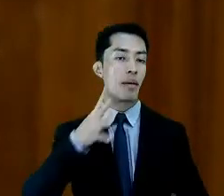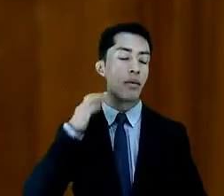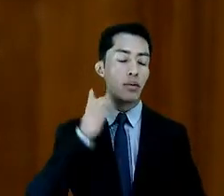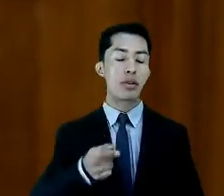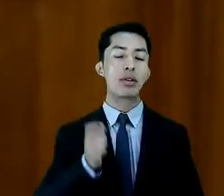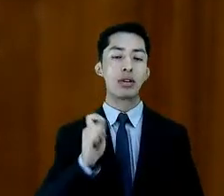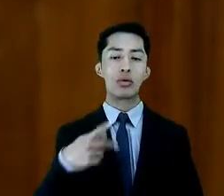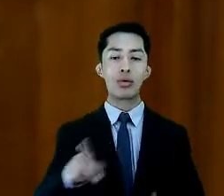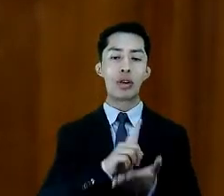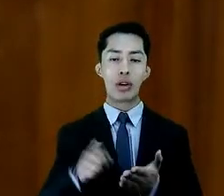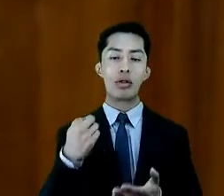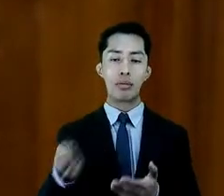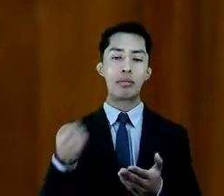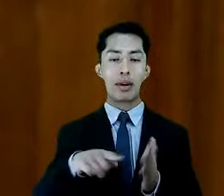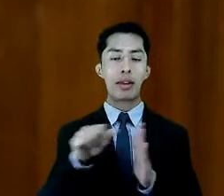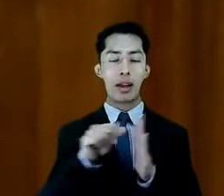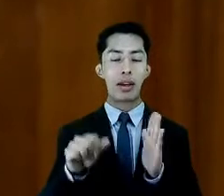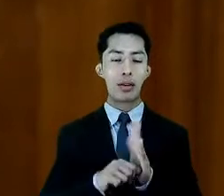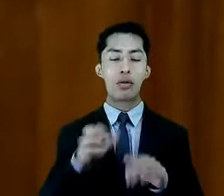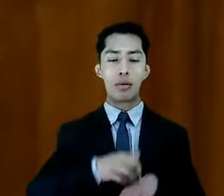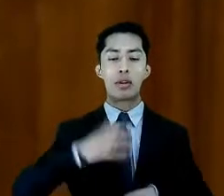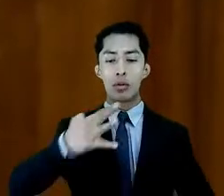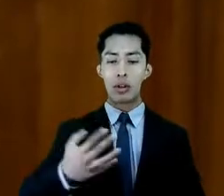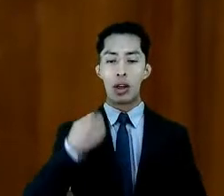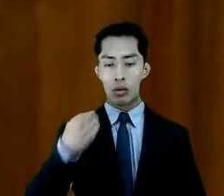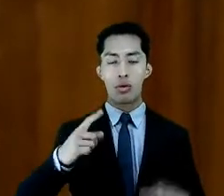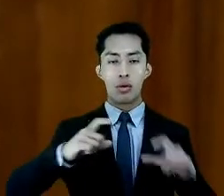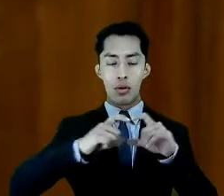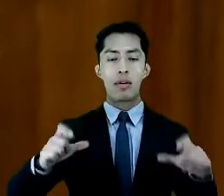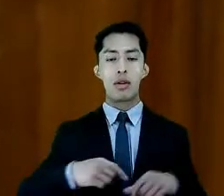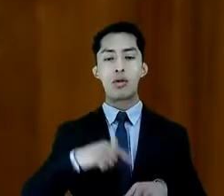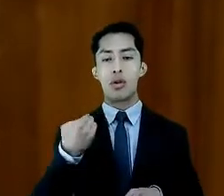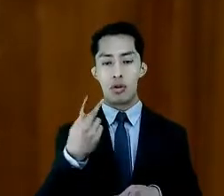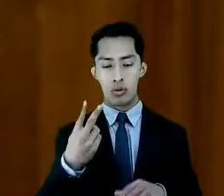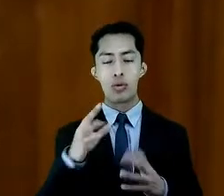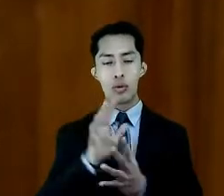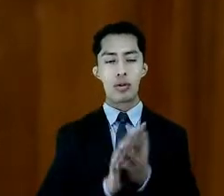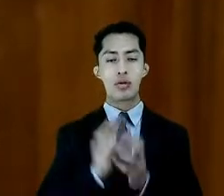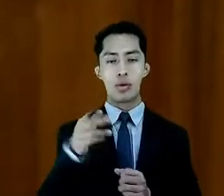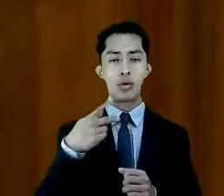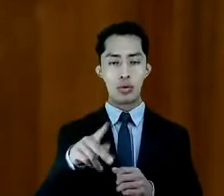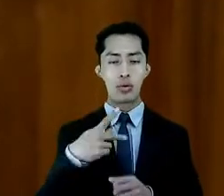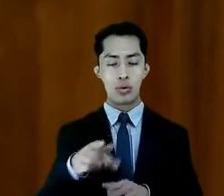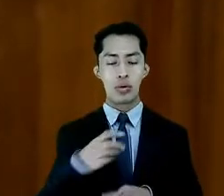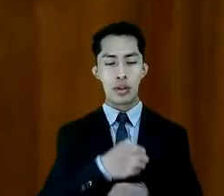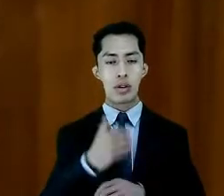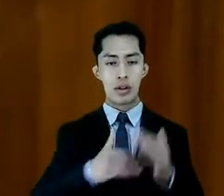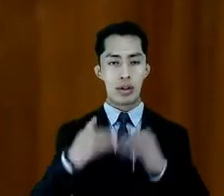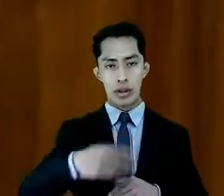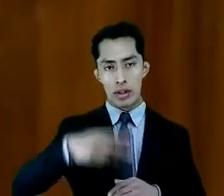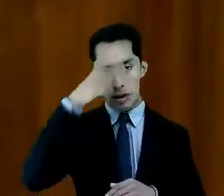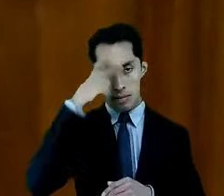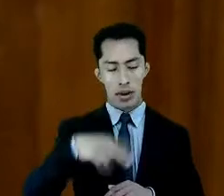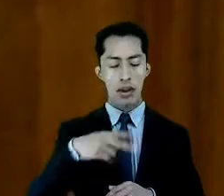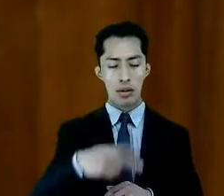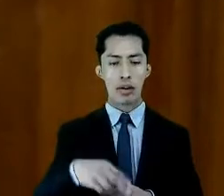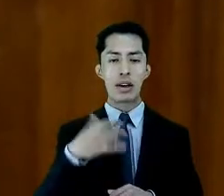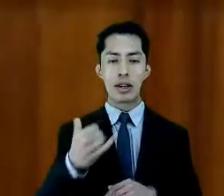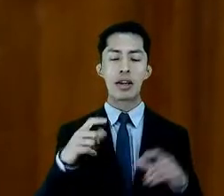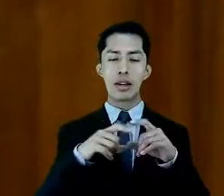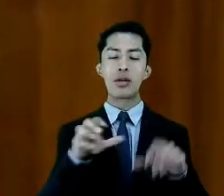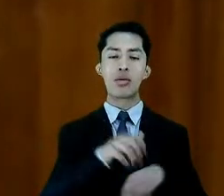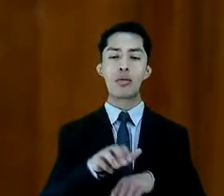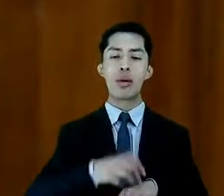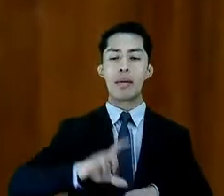del derecho previsto en los artículos 51, fracción 2 de la Constitución Política del Estado Libre y Soberano de México y